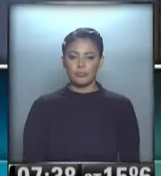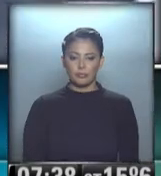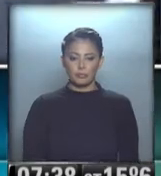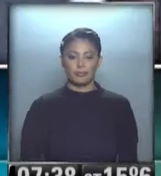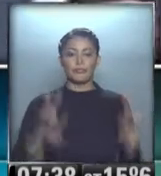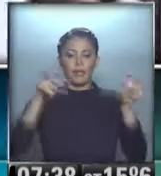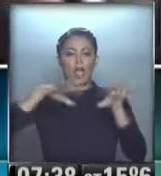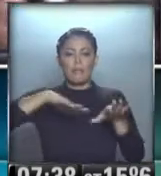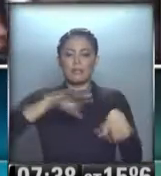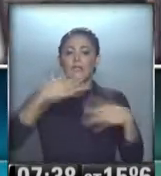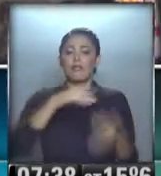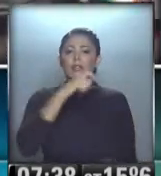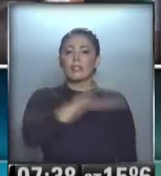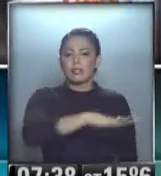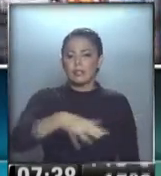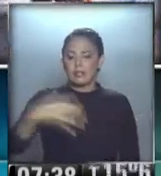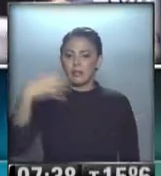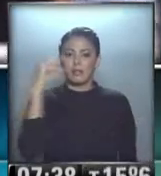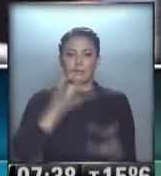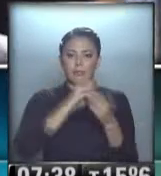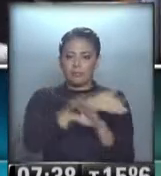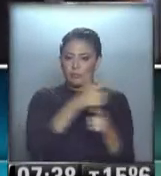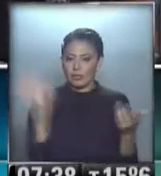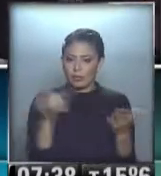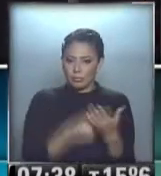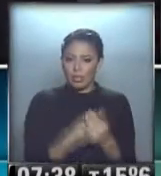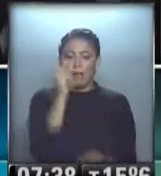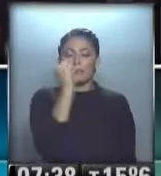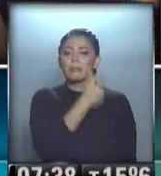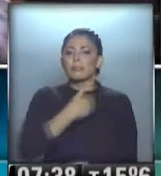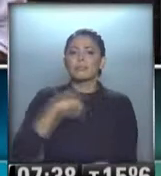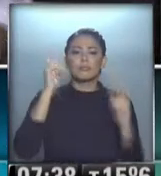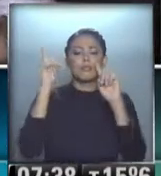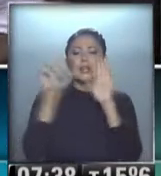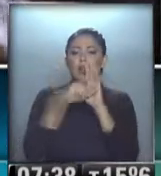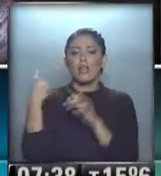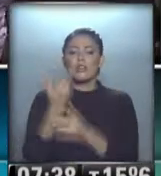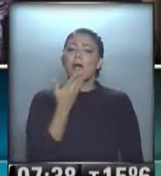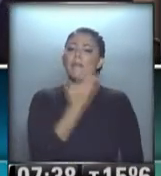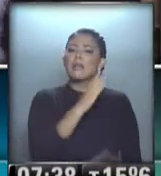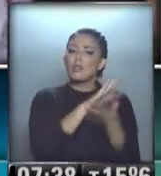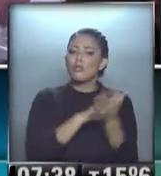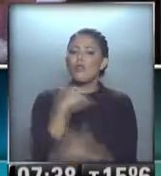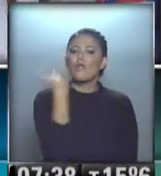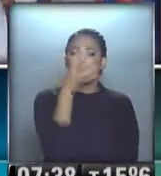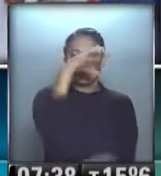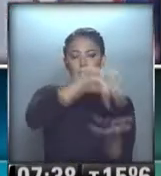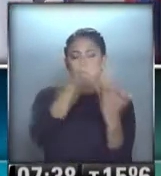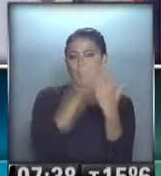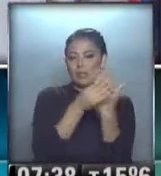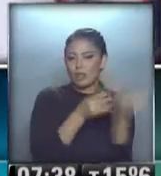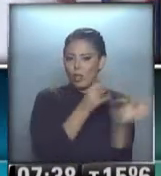Marcha por los alumnos sin vacante en la ciudad. Padres, docentes y legisladores reclamaron una solución frente al Ministerio de Educación